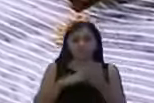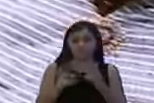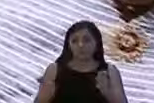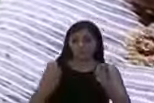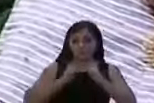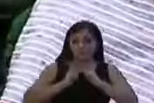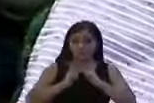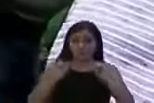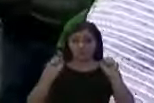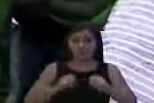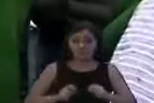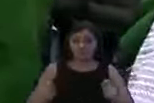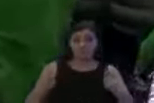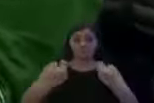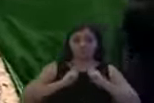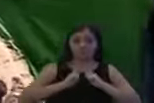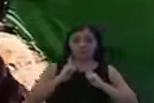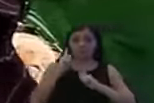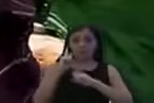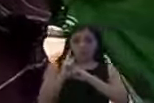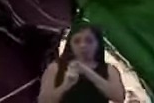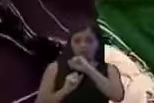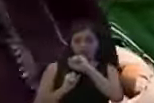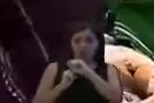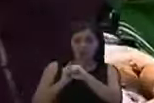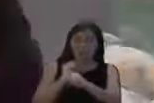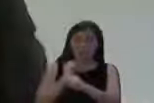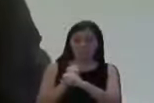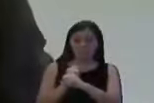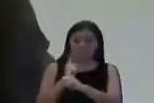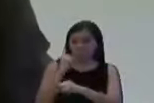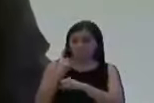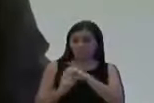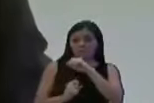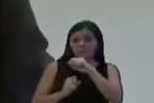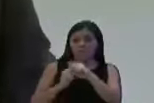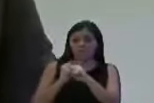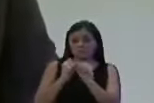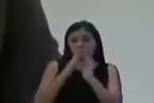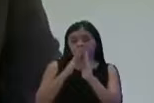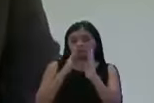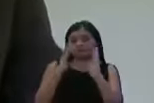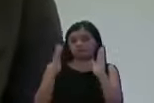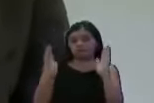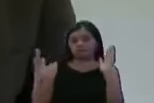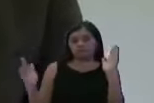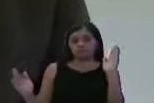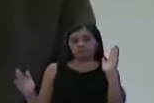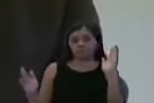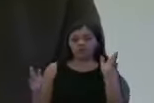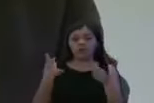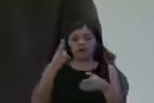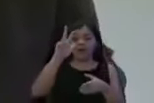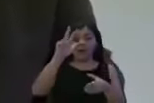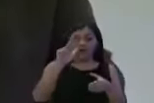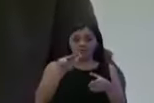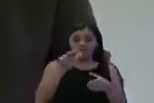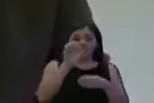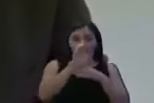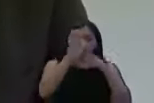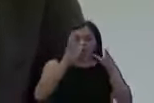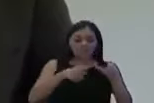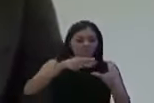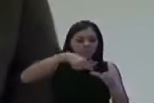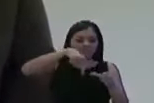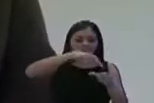saben qué recibimos cada año solamente uno de cada 3000 Ecuatorianos uno de cada